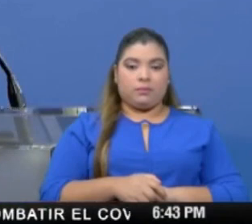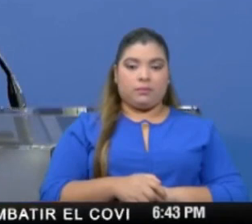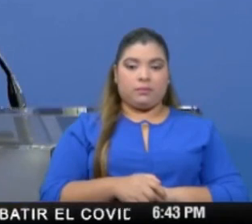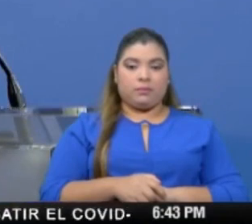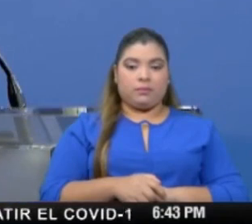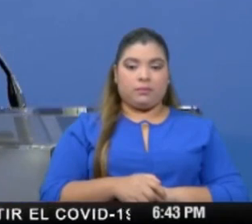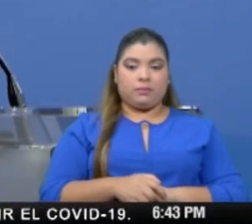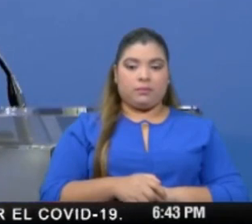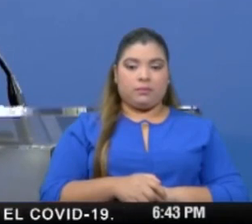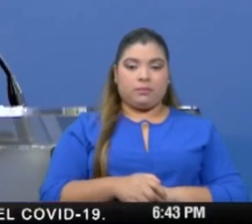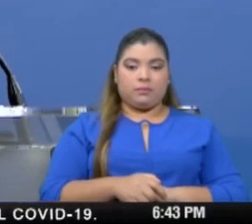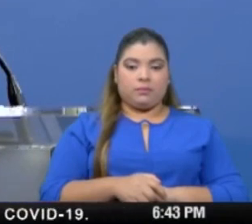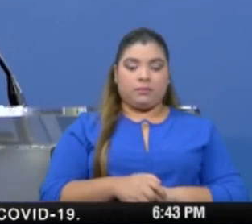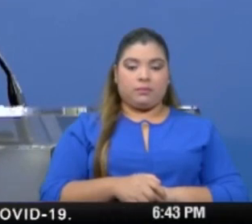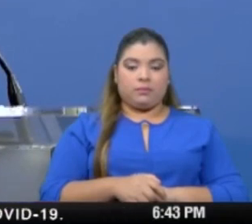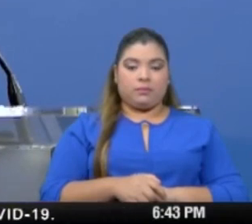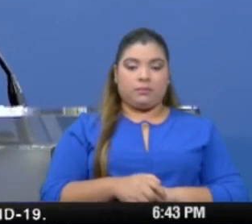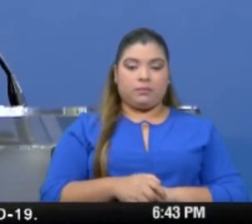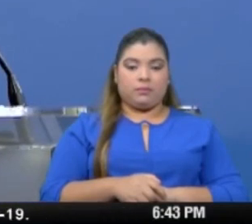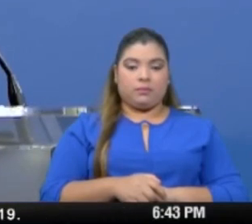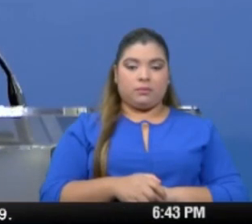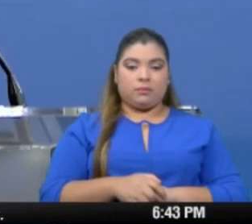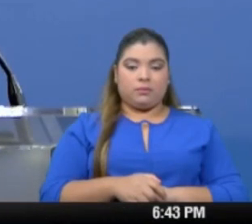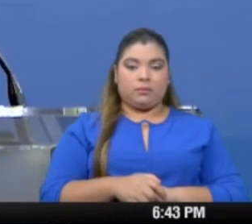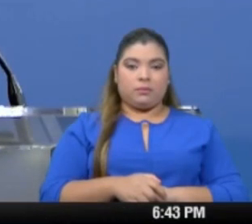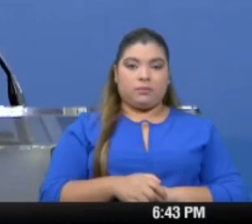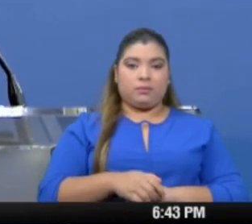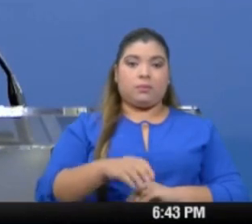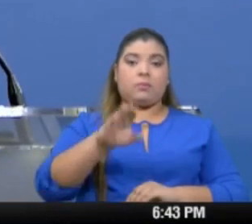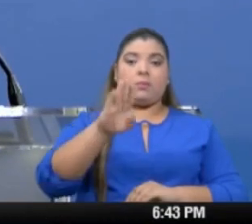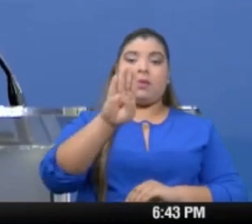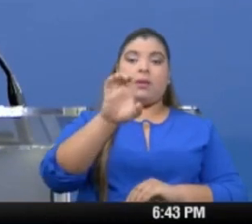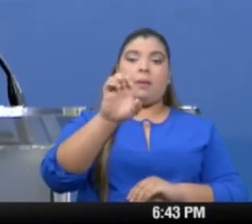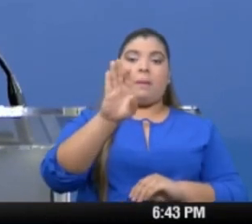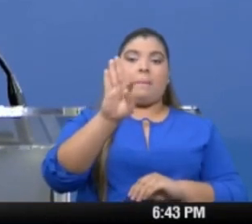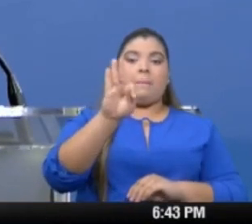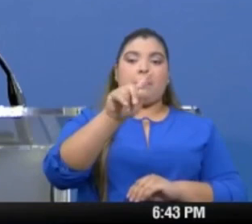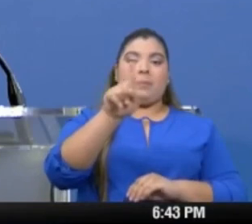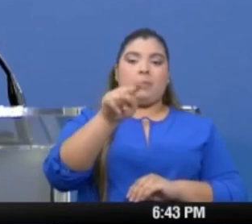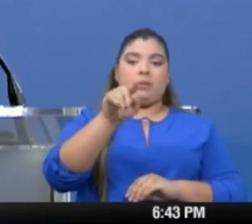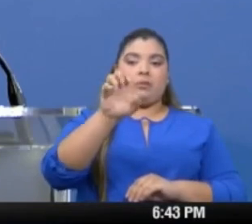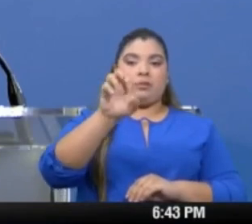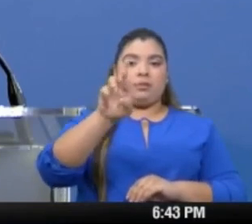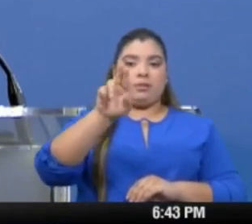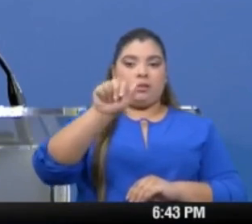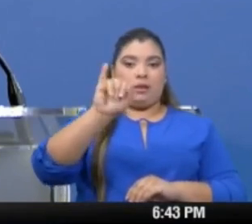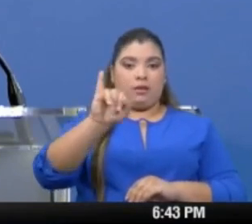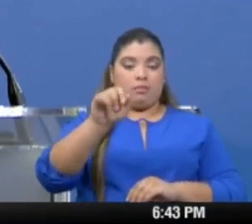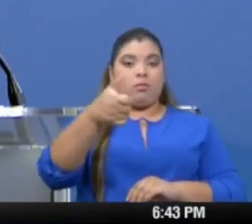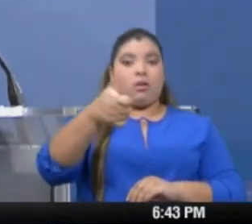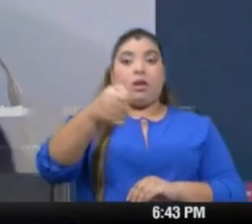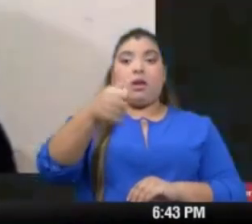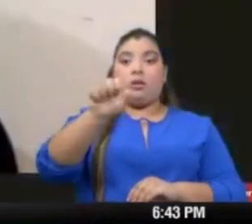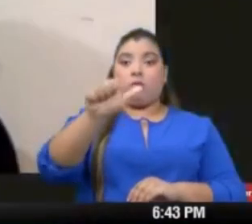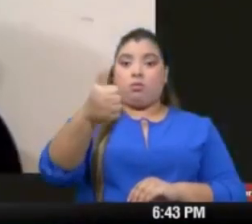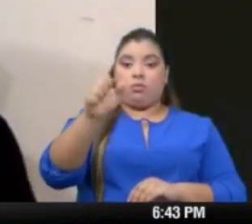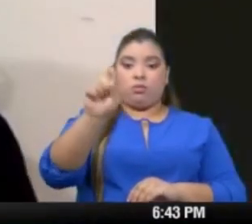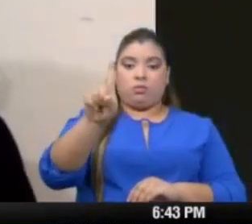Bueno, seguimos, tenemos problemas de audio. Vamos entonces con Beixeray Richard de Ser TV Noticias. Buenas tardes, Beixeray.